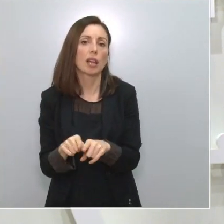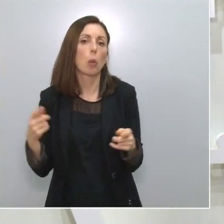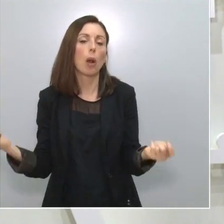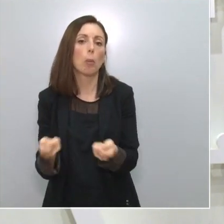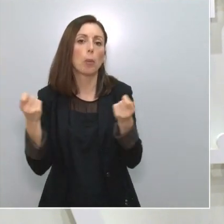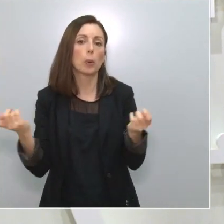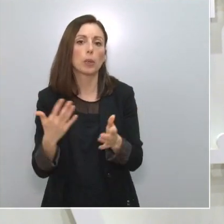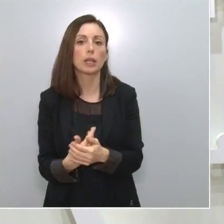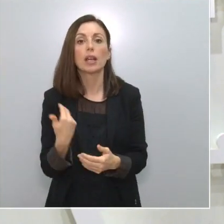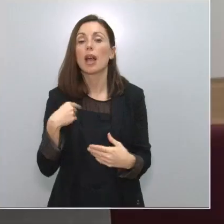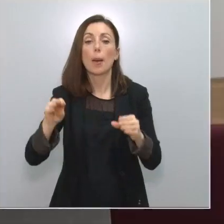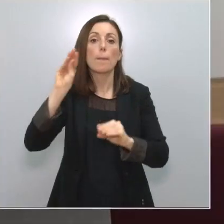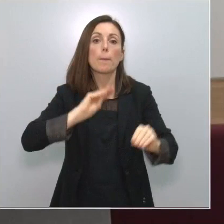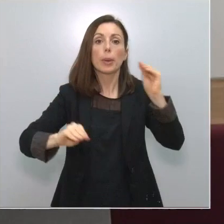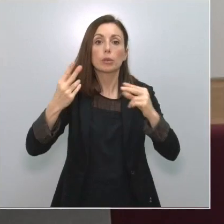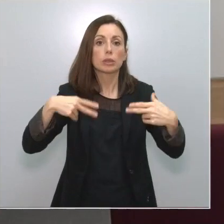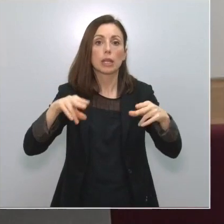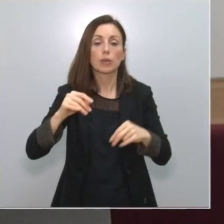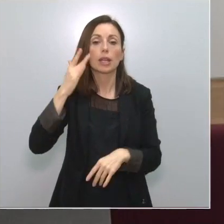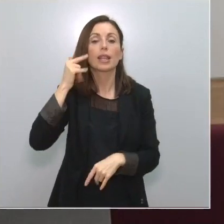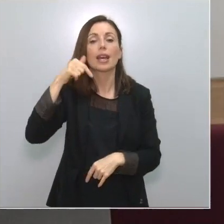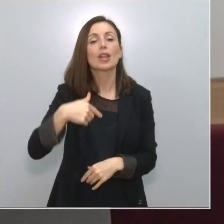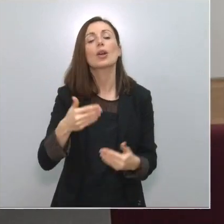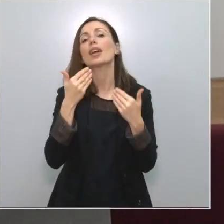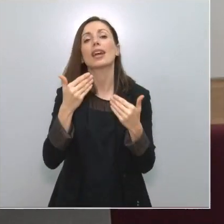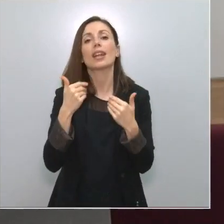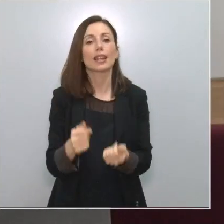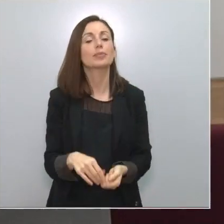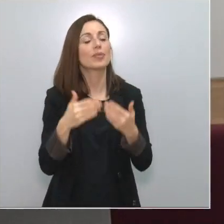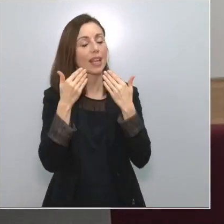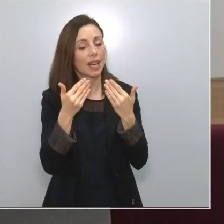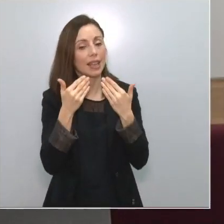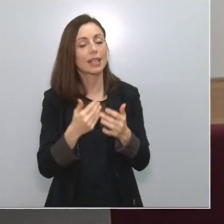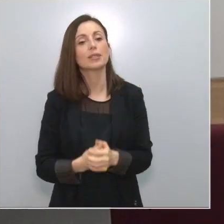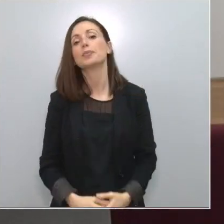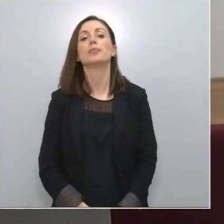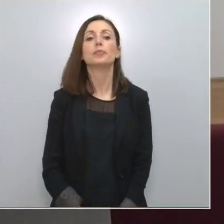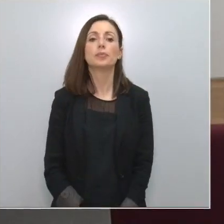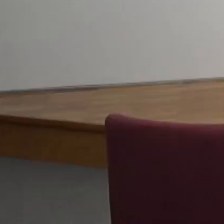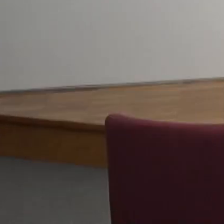Pues esas serían todas las preguntas planteadas en el día de hoy. Muchas gracias. Muy bien, muchas gracias. Buenas tardes.